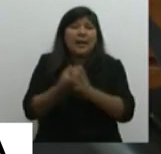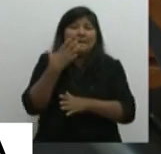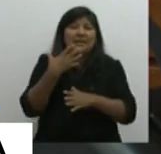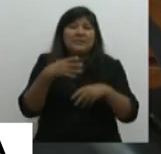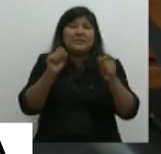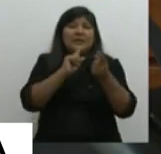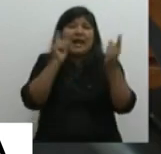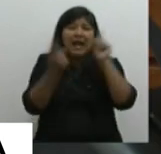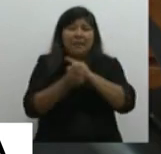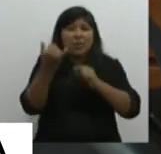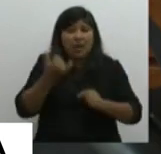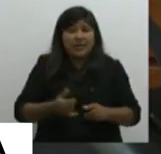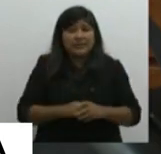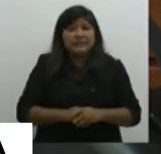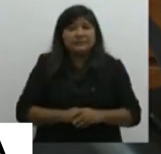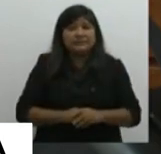cambios.